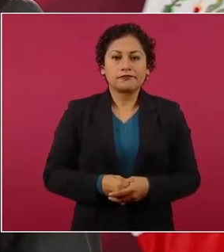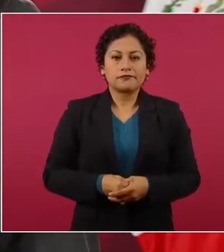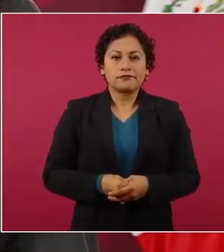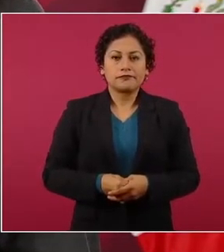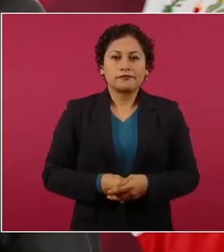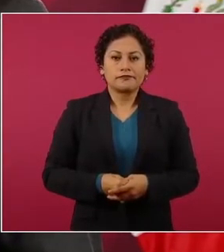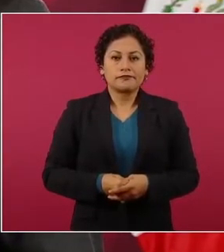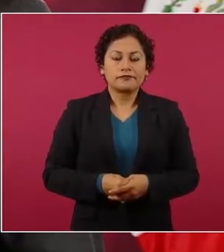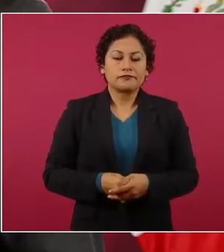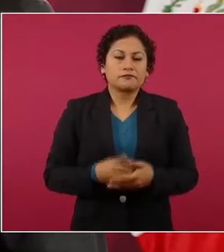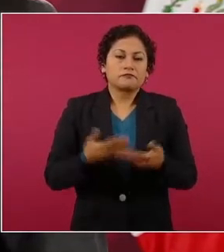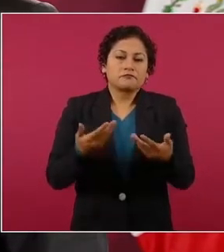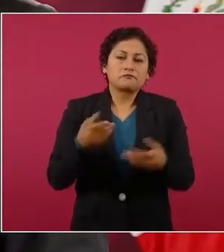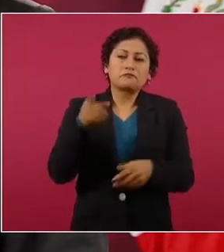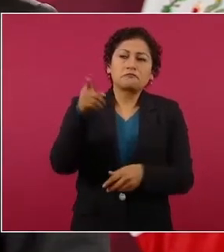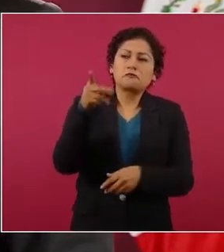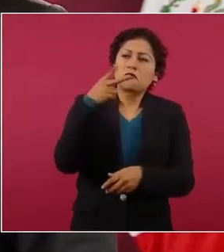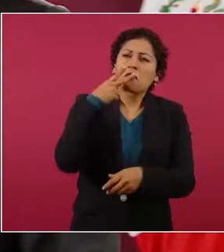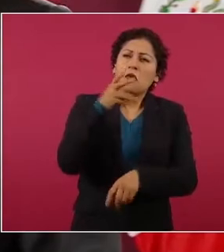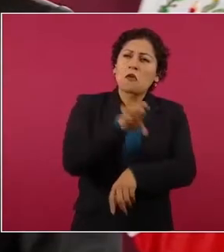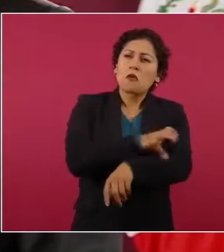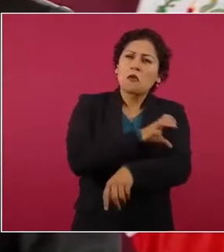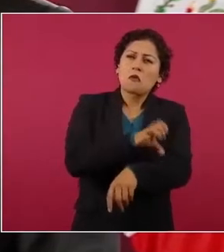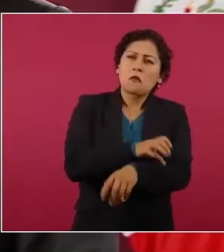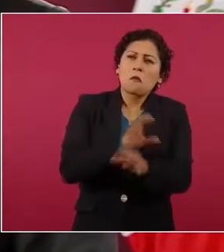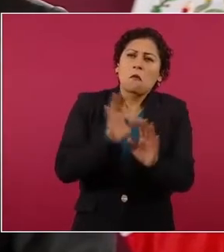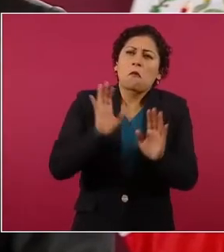pues que sí afecta, pero no tanto.